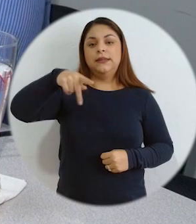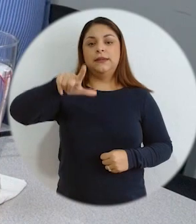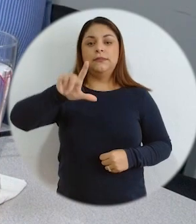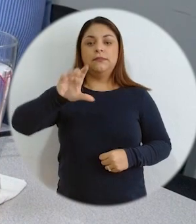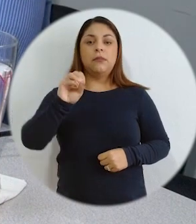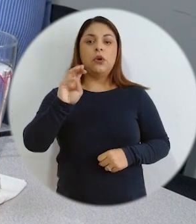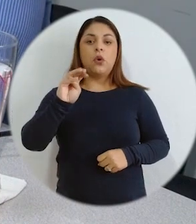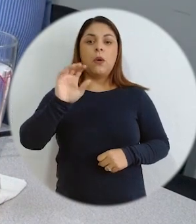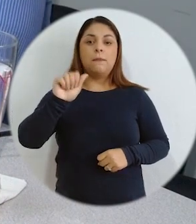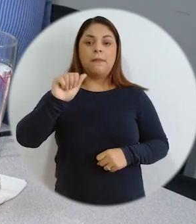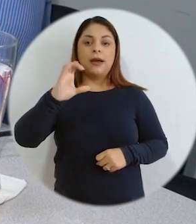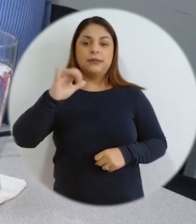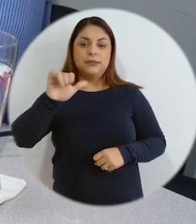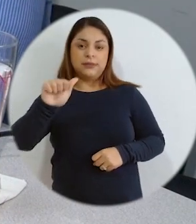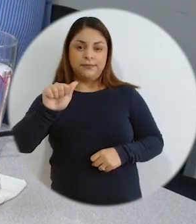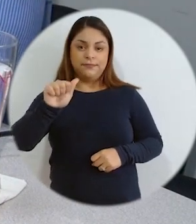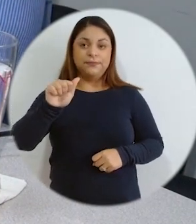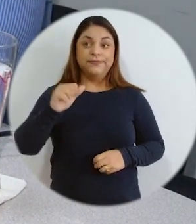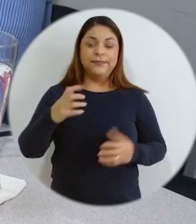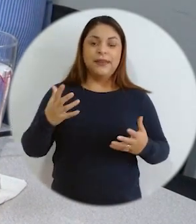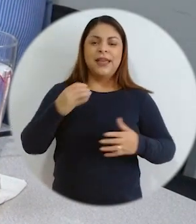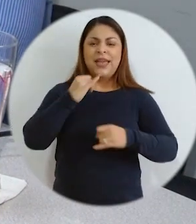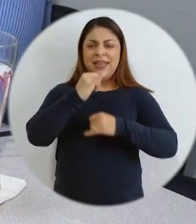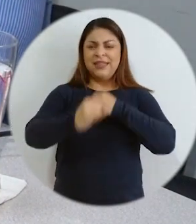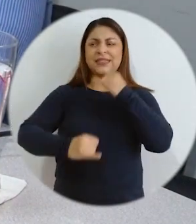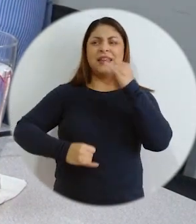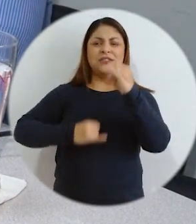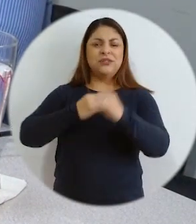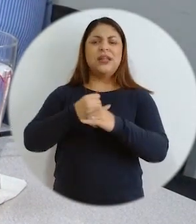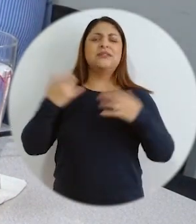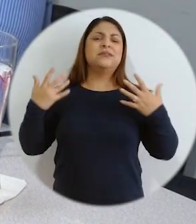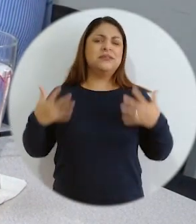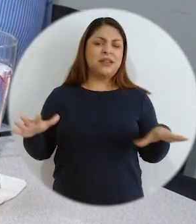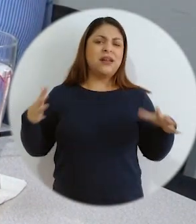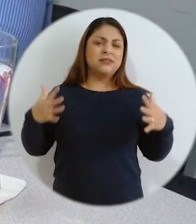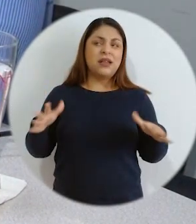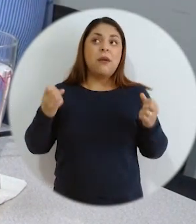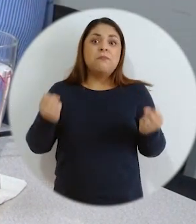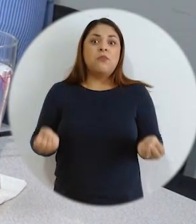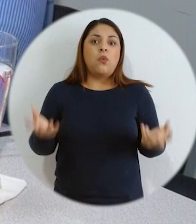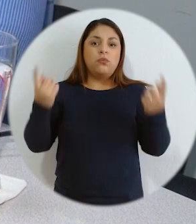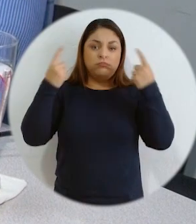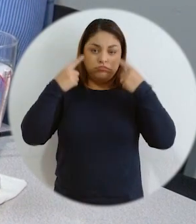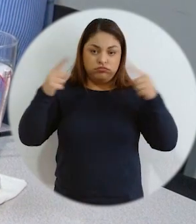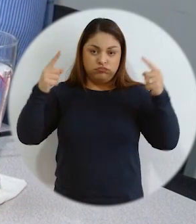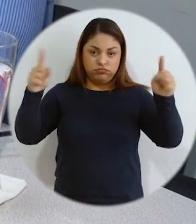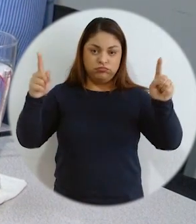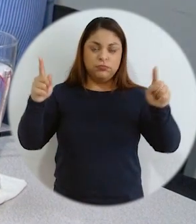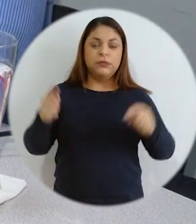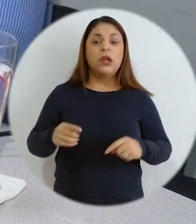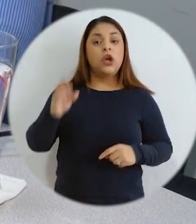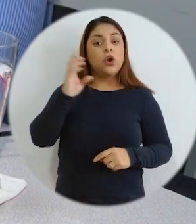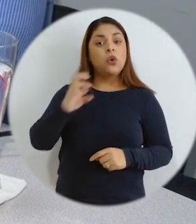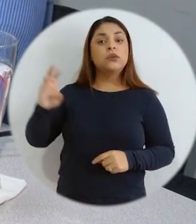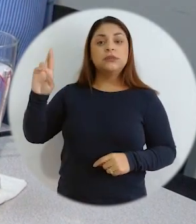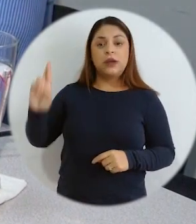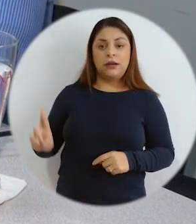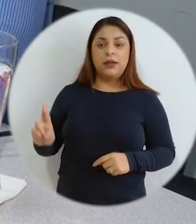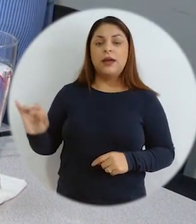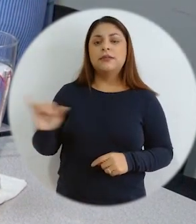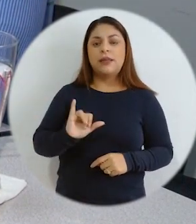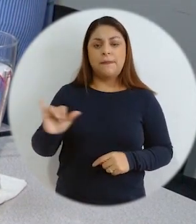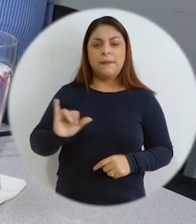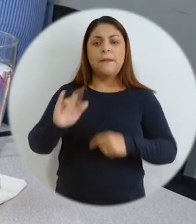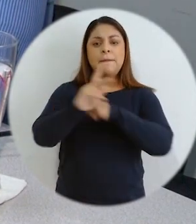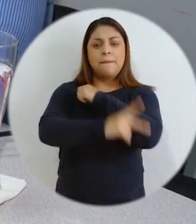azul. Y en los últimos años ha cobrado importancia a nivel internacional, y para un país como Costa Rica,